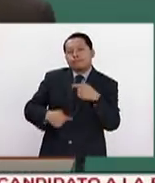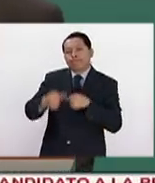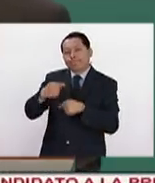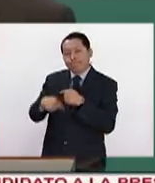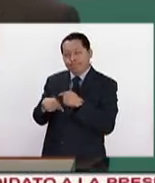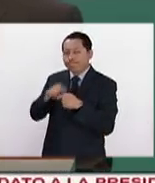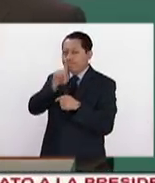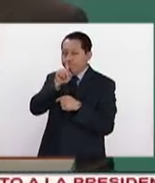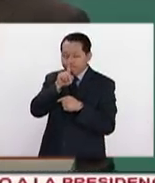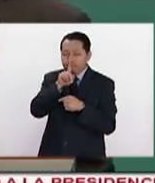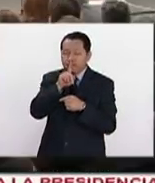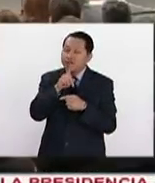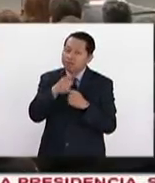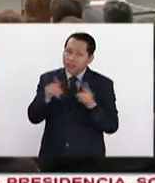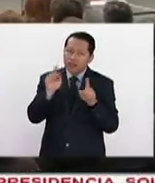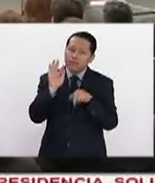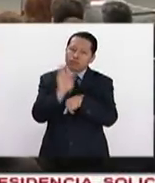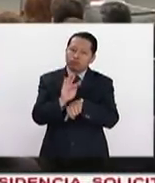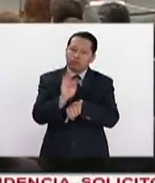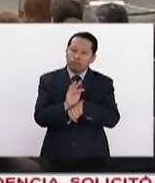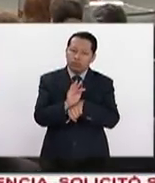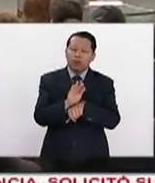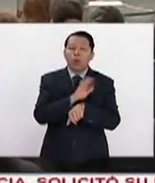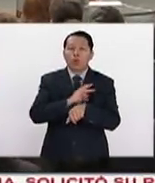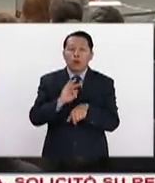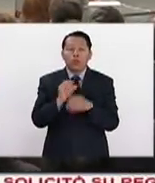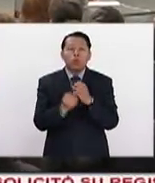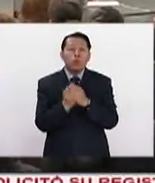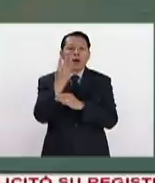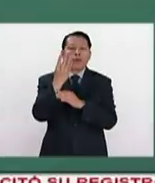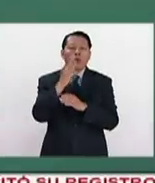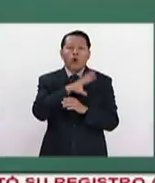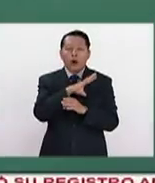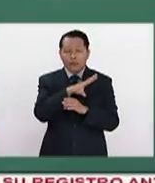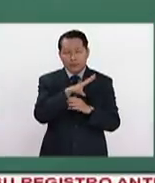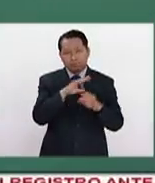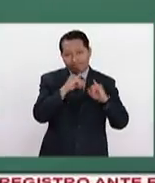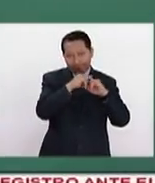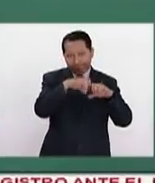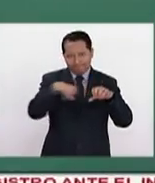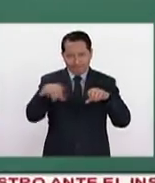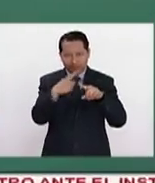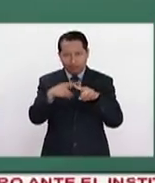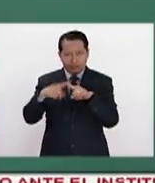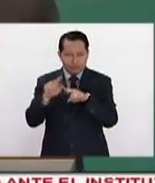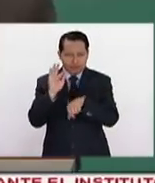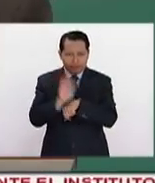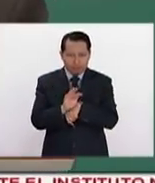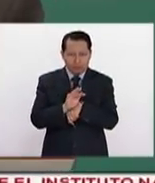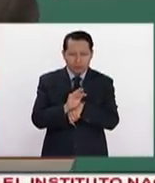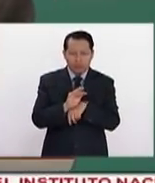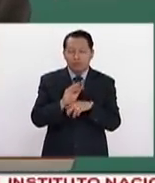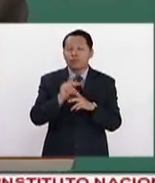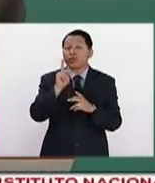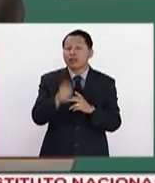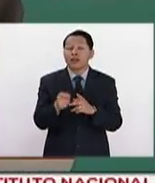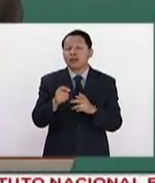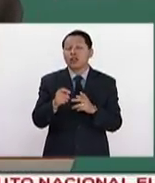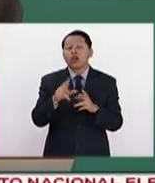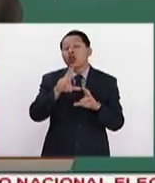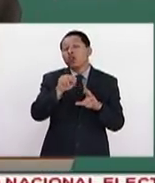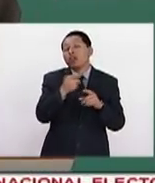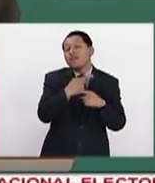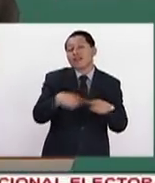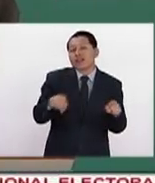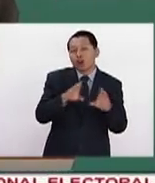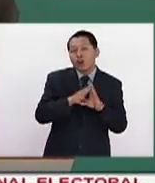una reacción destructiva. Fue una renovación de nuestras instituciones, no una restauración de prácticas